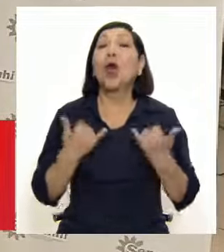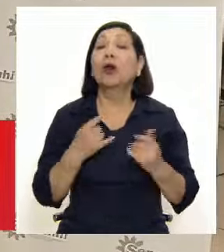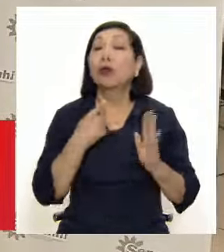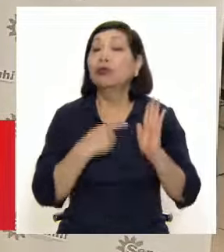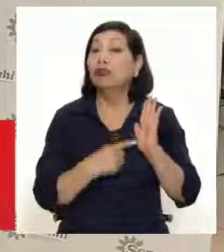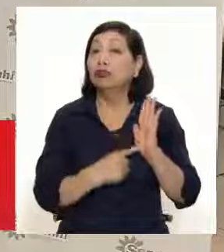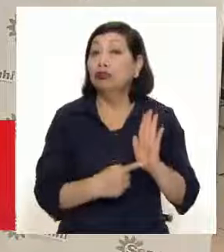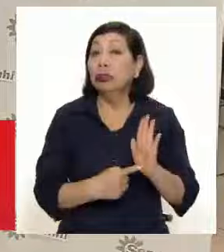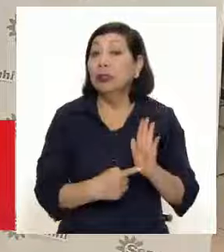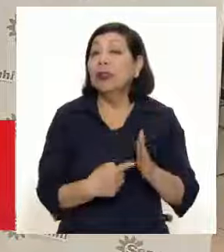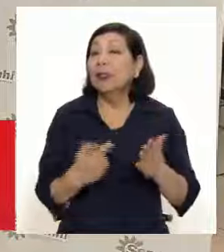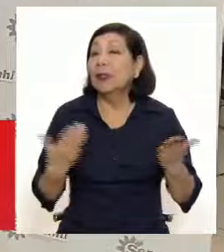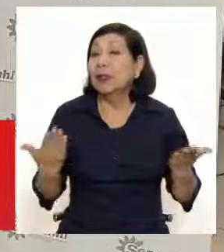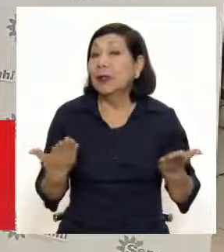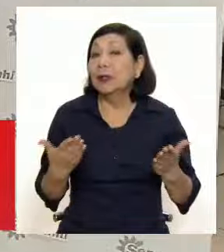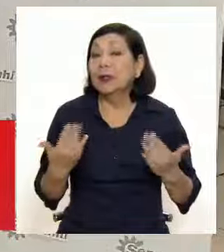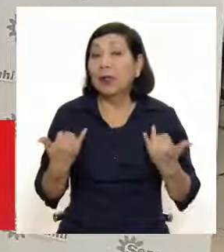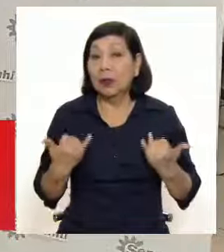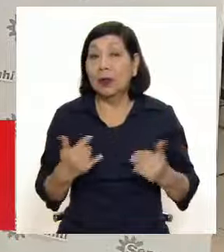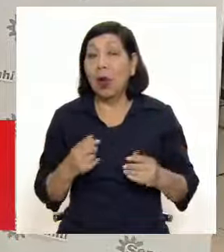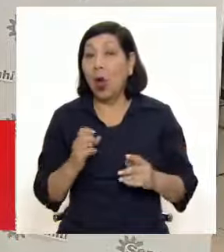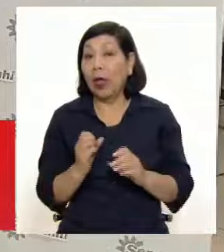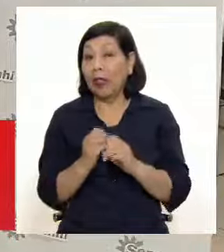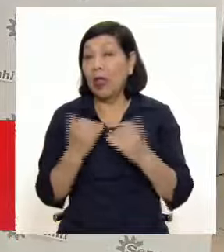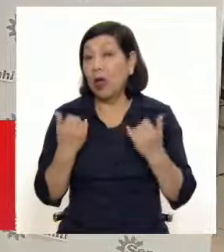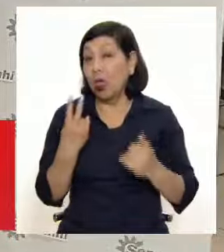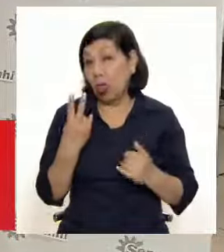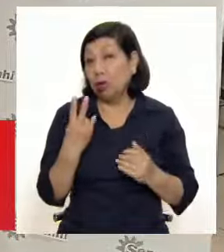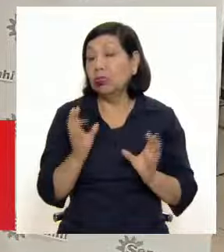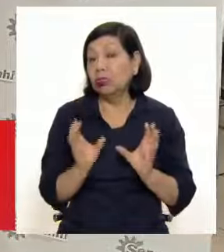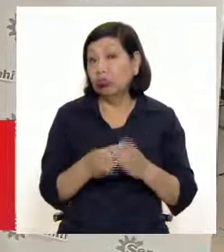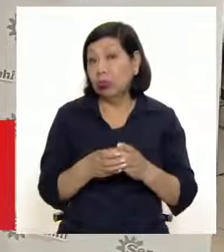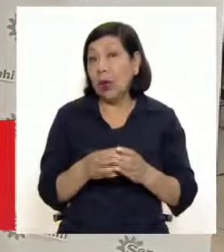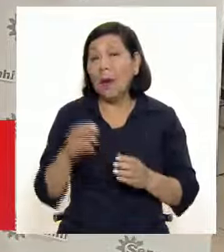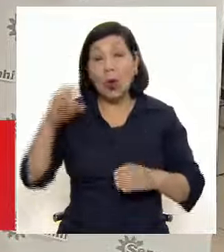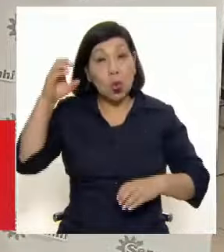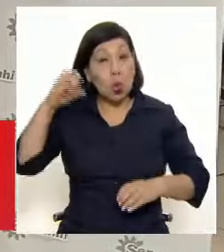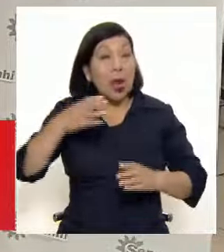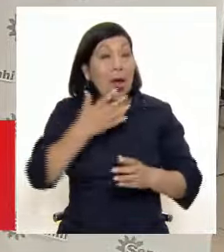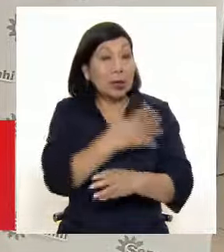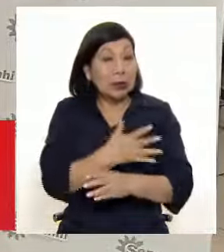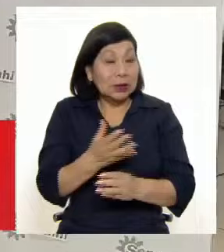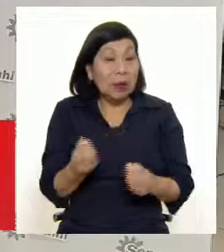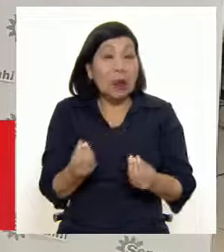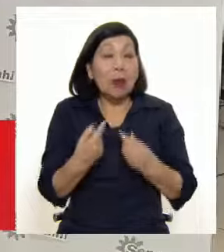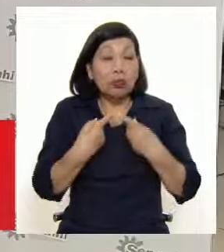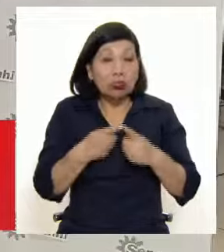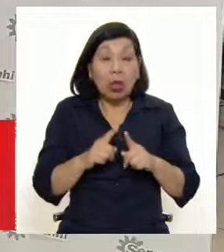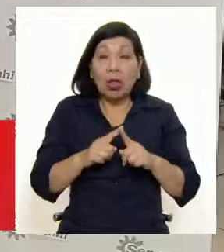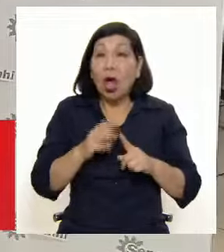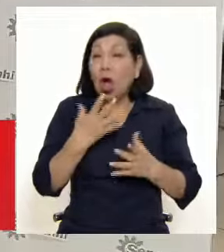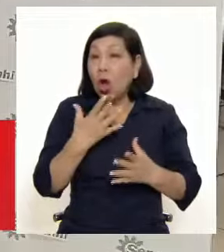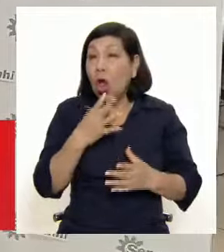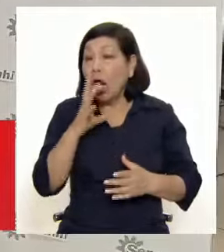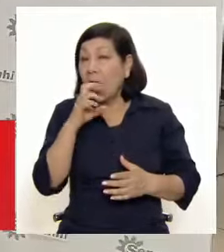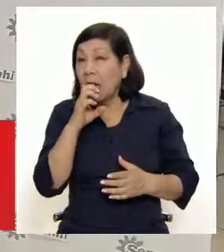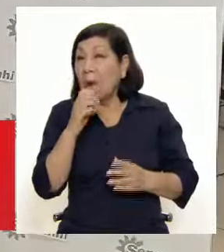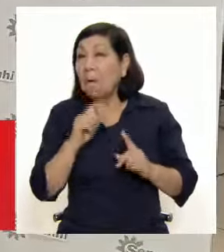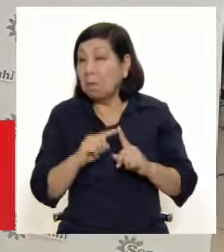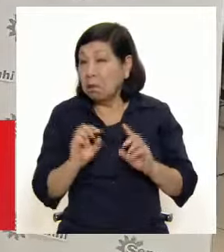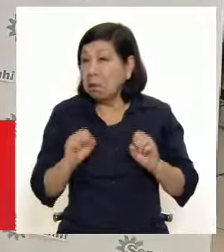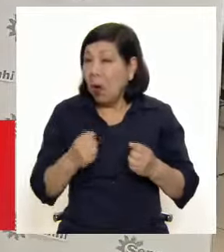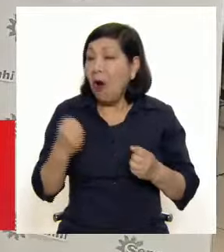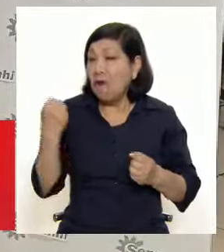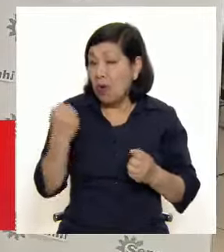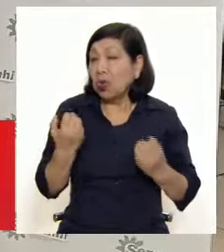vamos a ver nuestros avisos que entran en vigencia el día de hoy. Son dos. Comenzamos el de lluvia en la selva, un aviso nivel naranja, quiere decir que es un evento